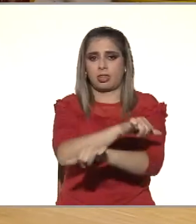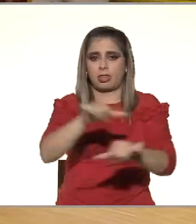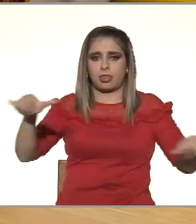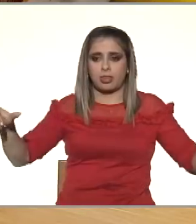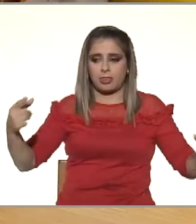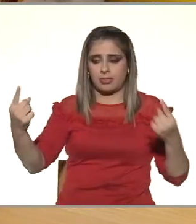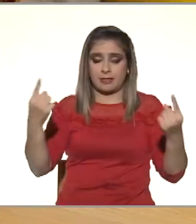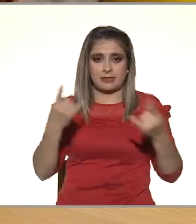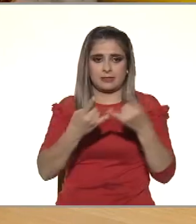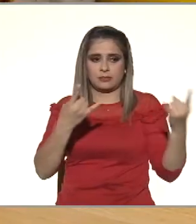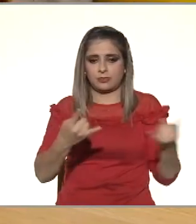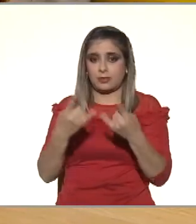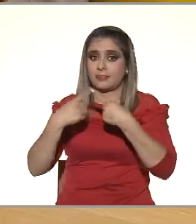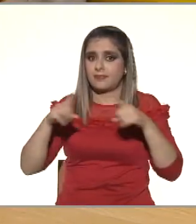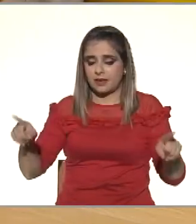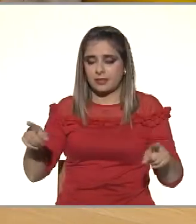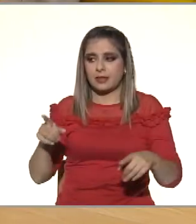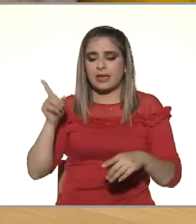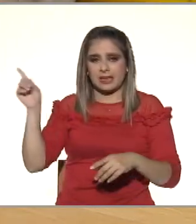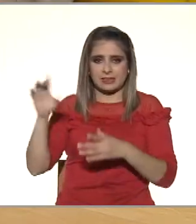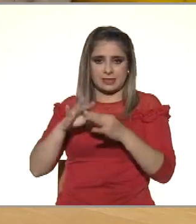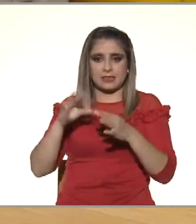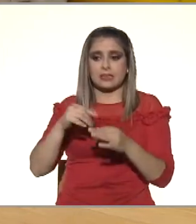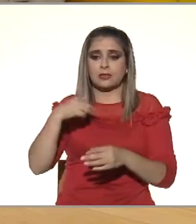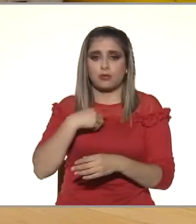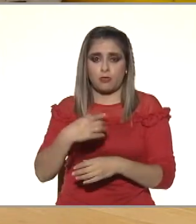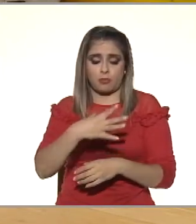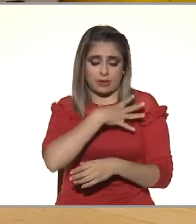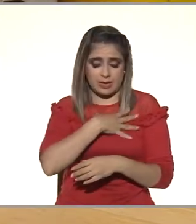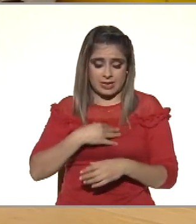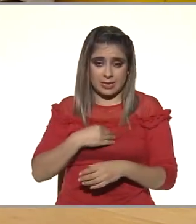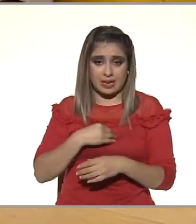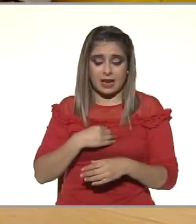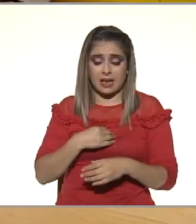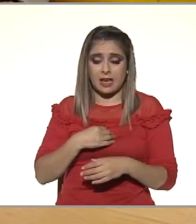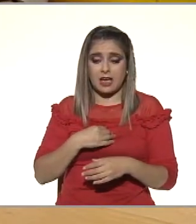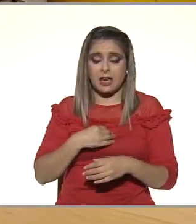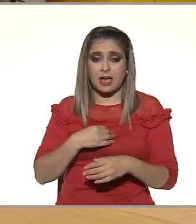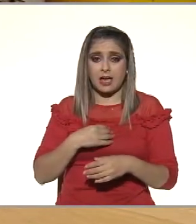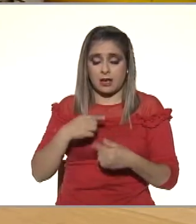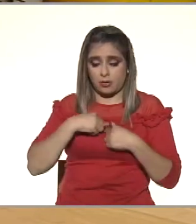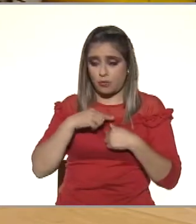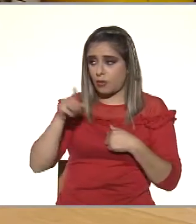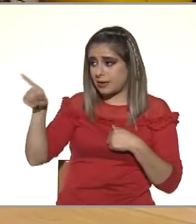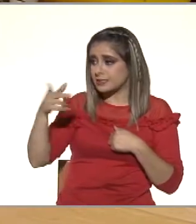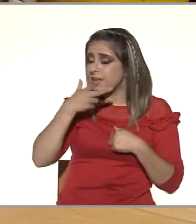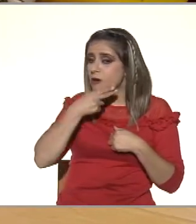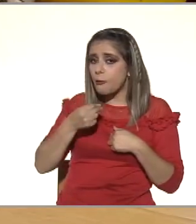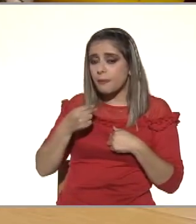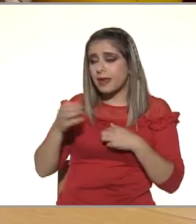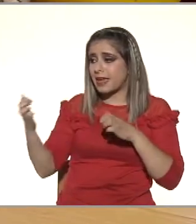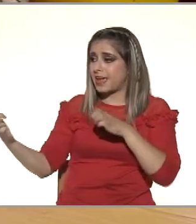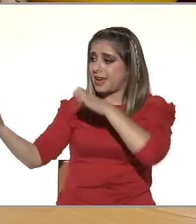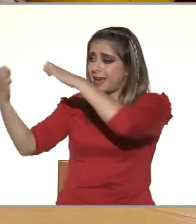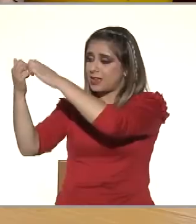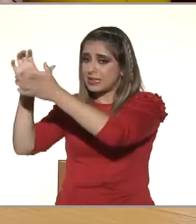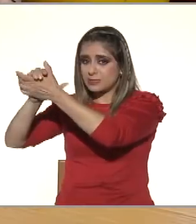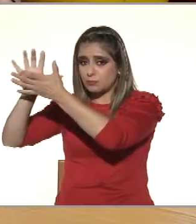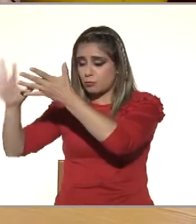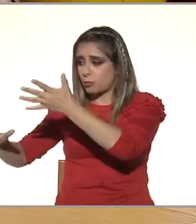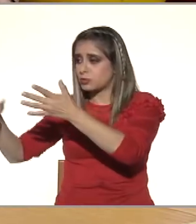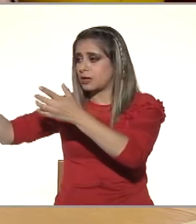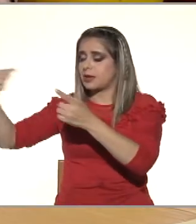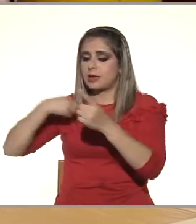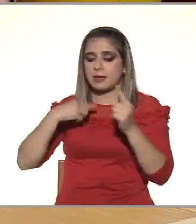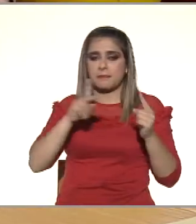una testimonio que dice, yo soy hija, yo estoy aquí por el engaño. Yo ¿Sí? soy hija de ese engaño. Que yo estoy también en esta llevan tierra.